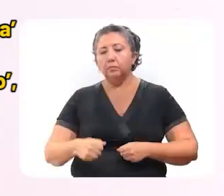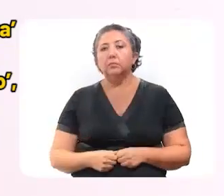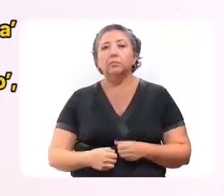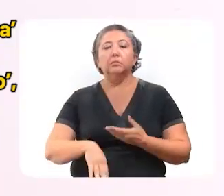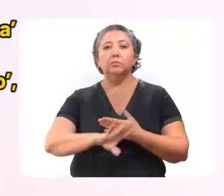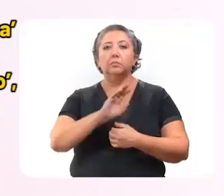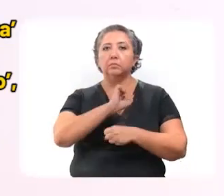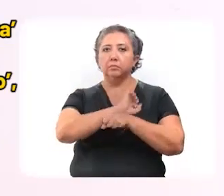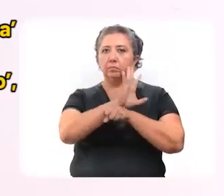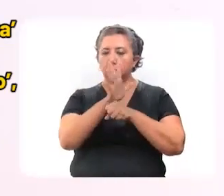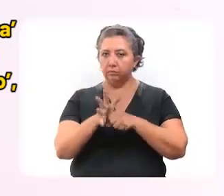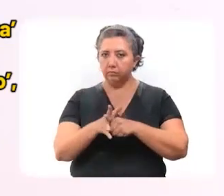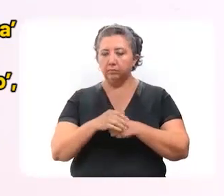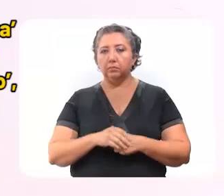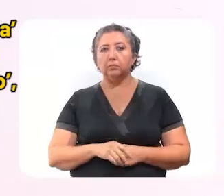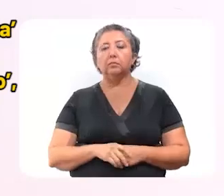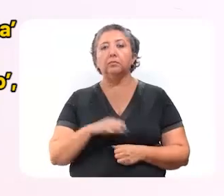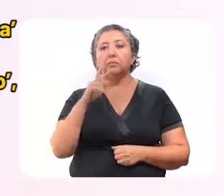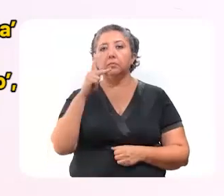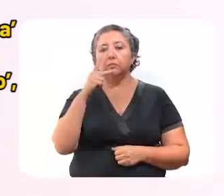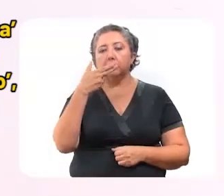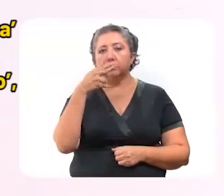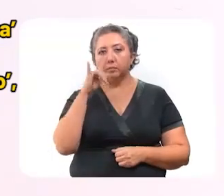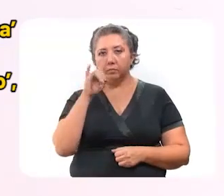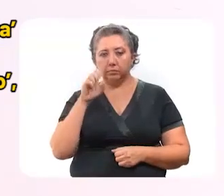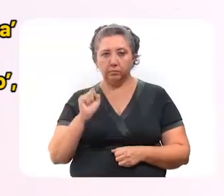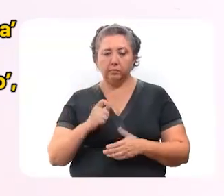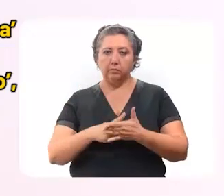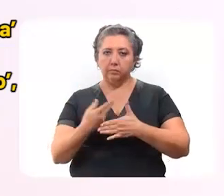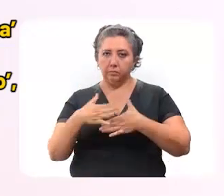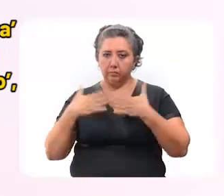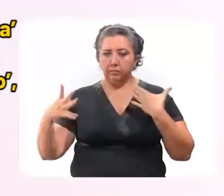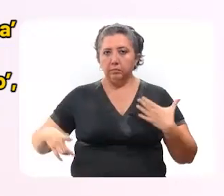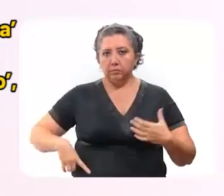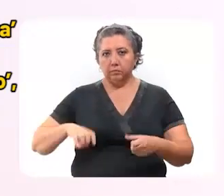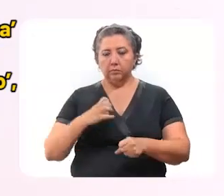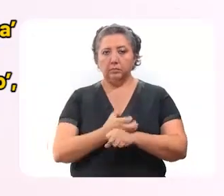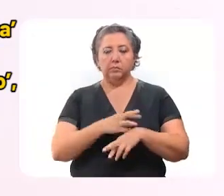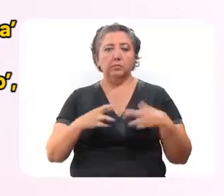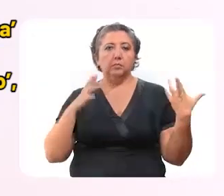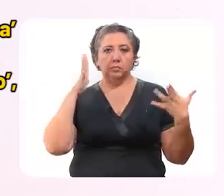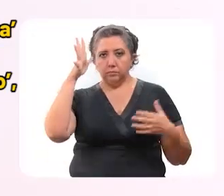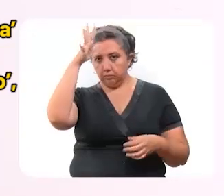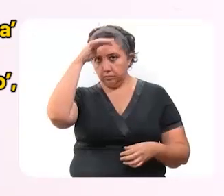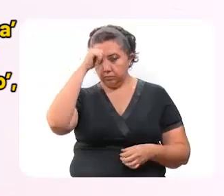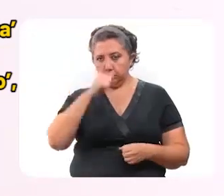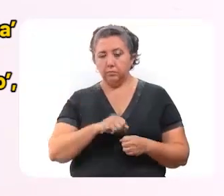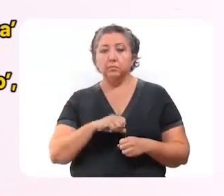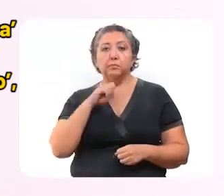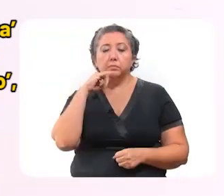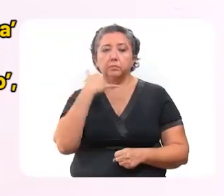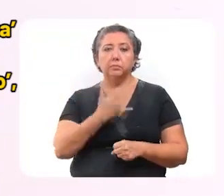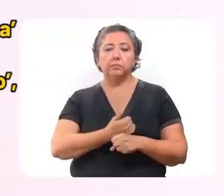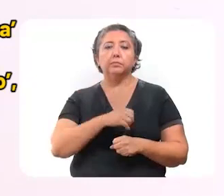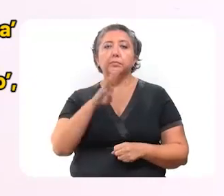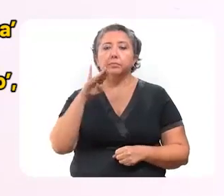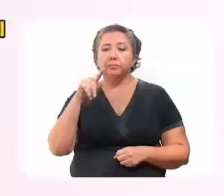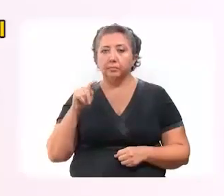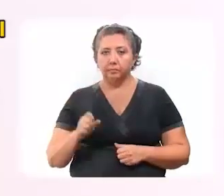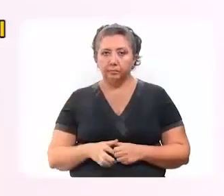vacuna contra el coronavirus de la farmacéutica Pfizer, proceso que el gobierno del estado realizará en coordinación con la Secretaría del